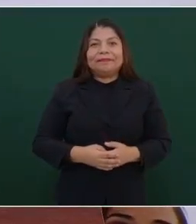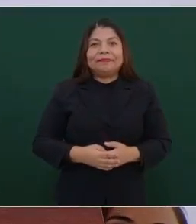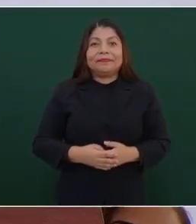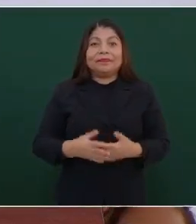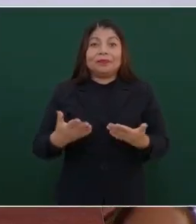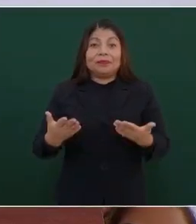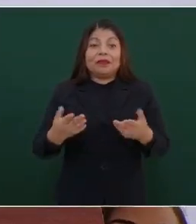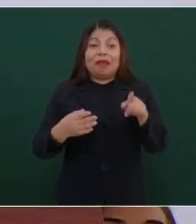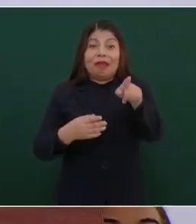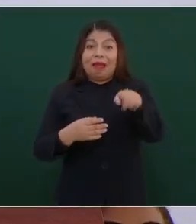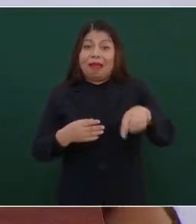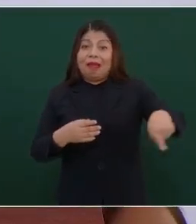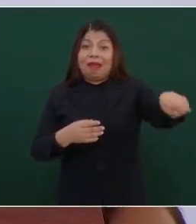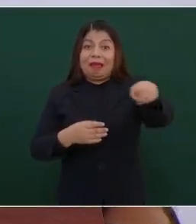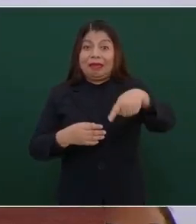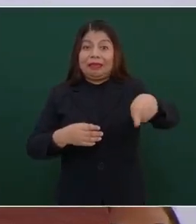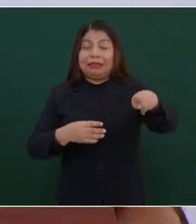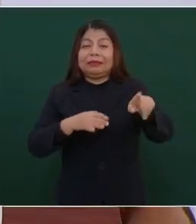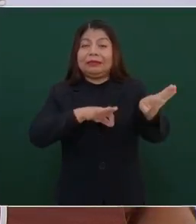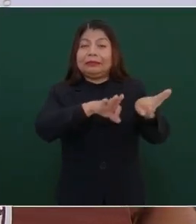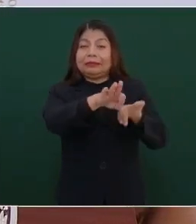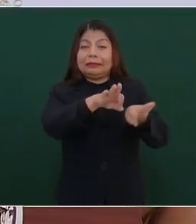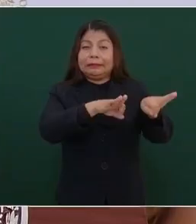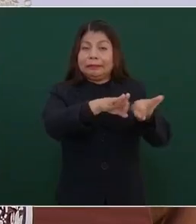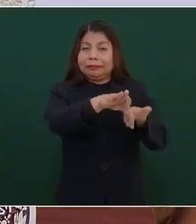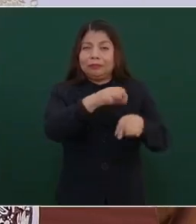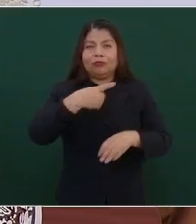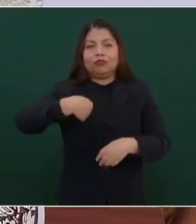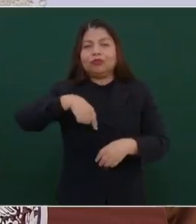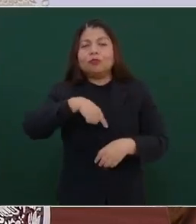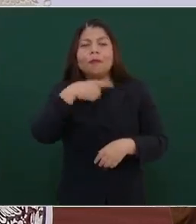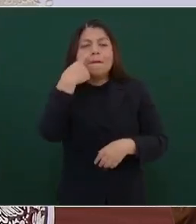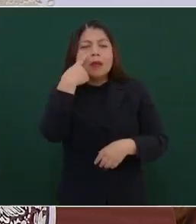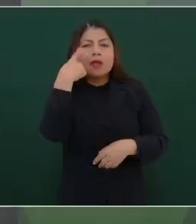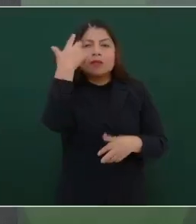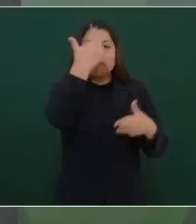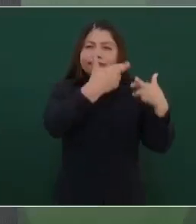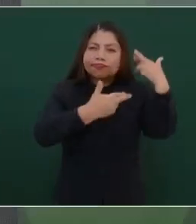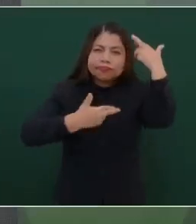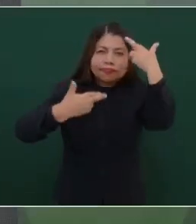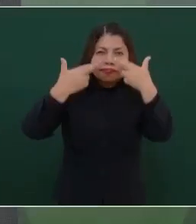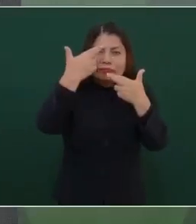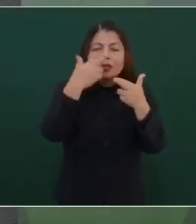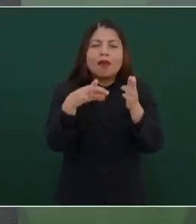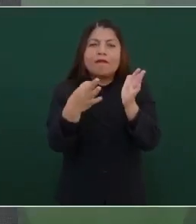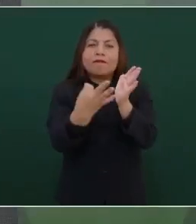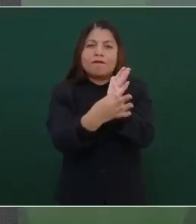trabajo de supervisión, de ir viendo cómo están las vías,